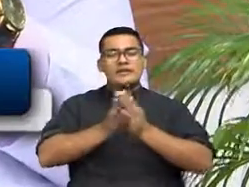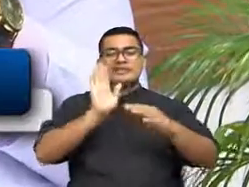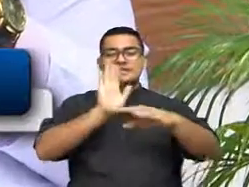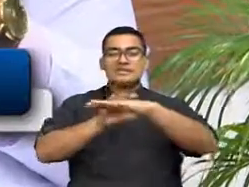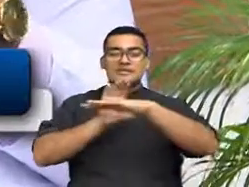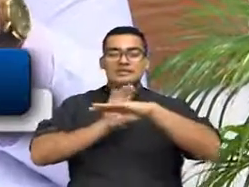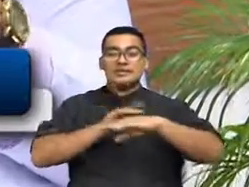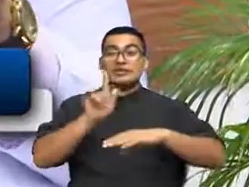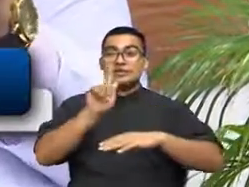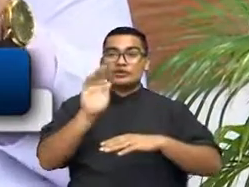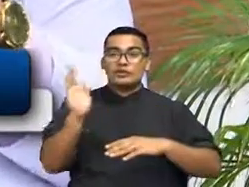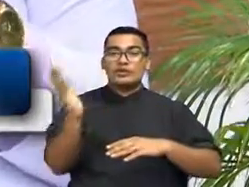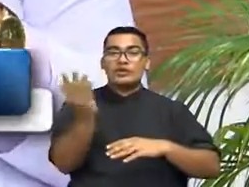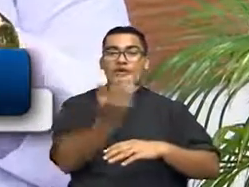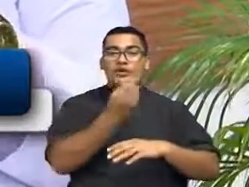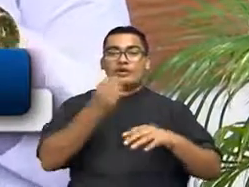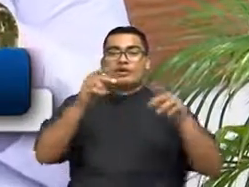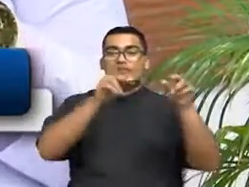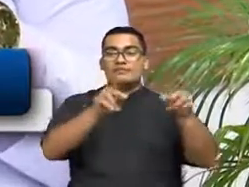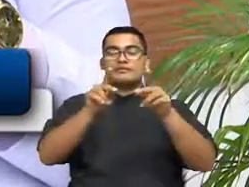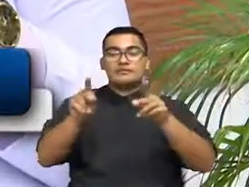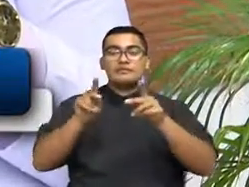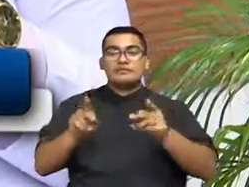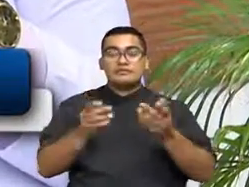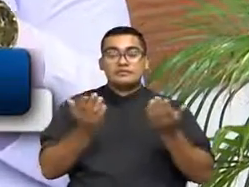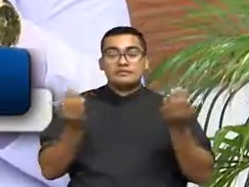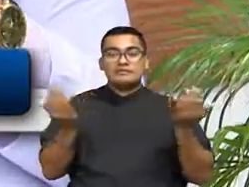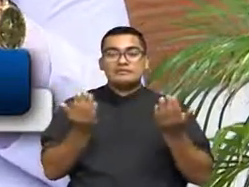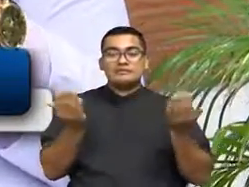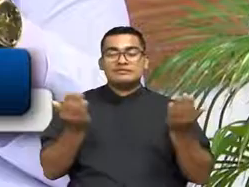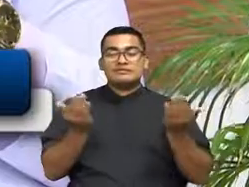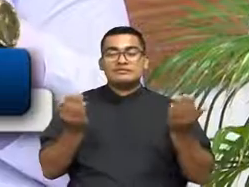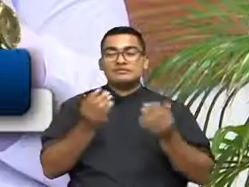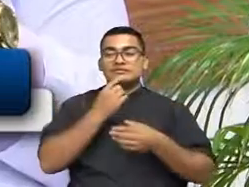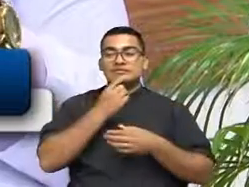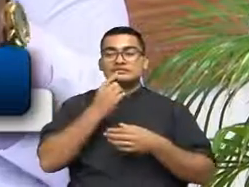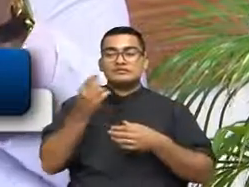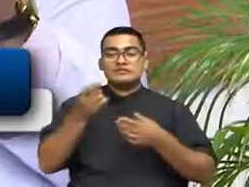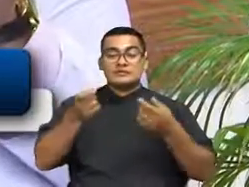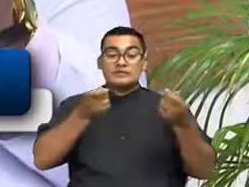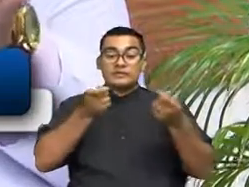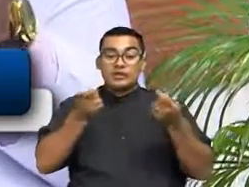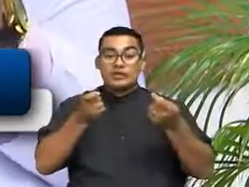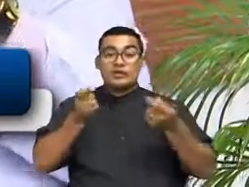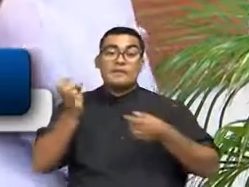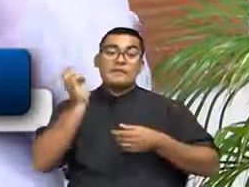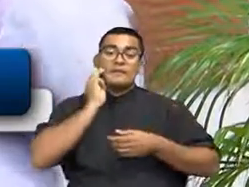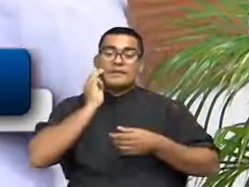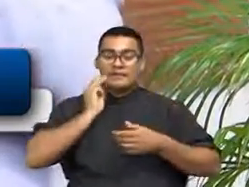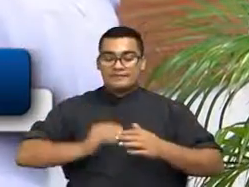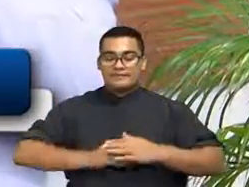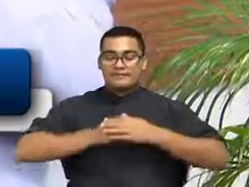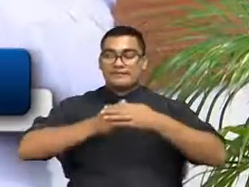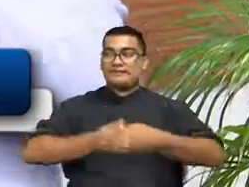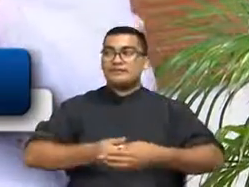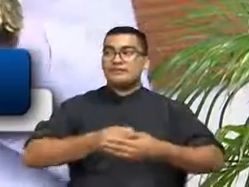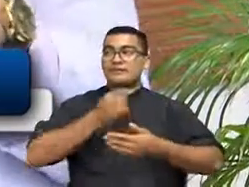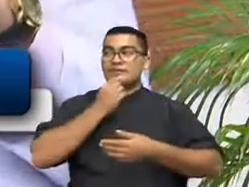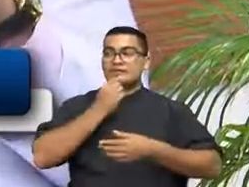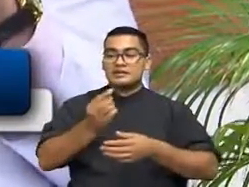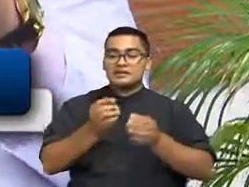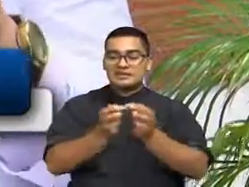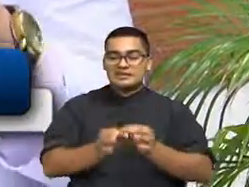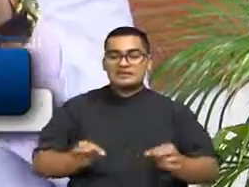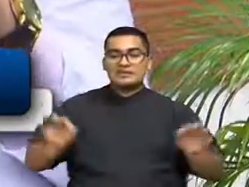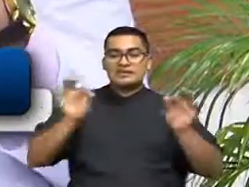a todas aquellas personas o todos aquellos médicos que hacen los controles prenatales de las mamás. Siempre es ideal tipificar.